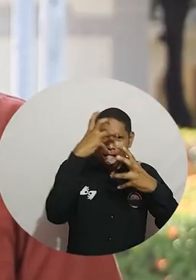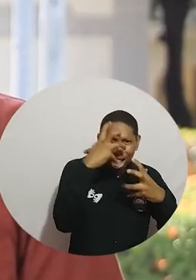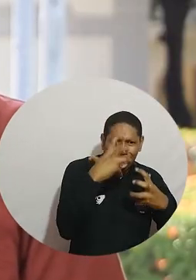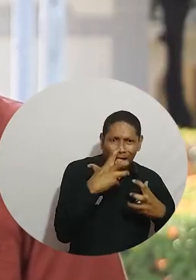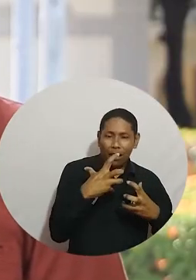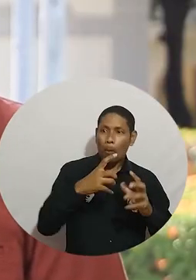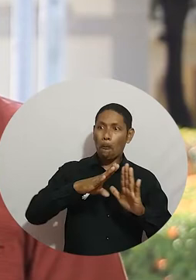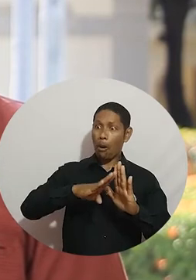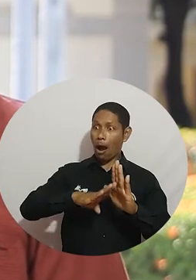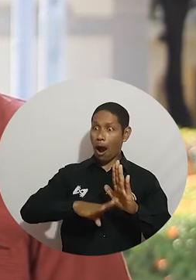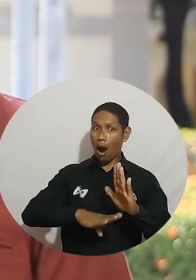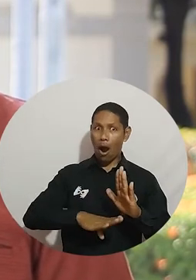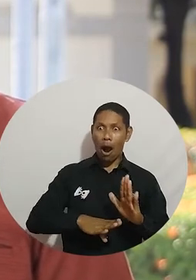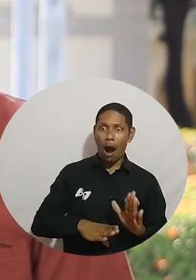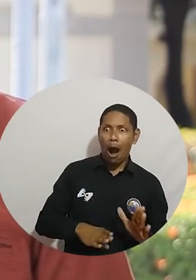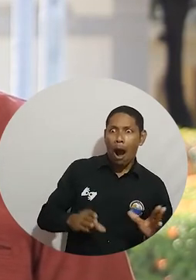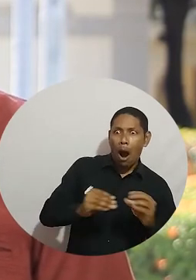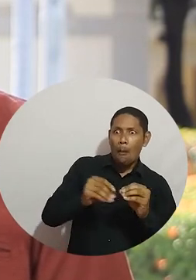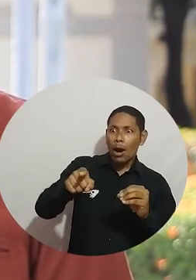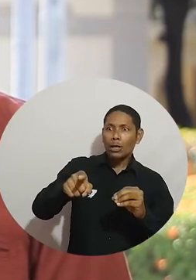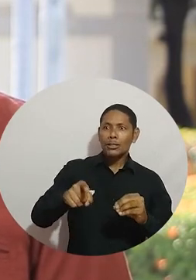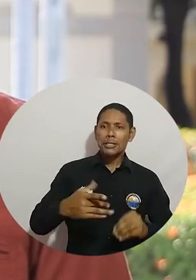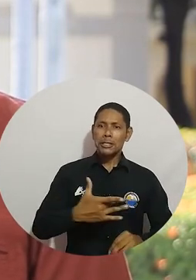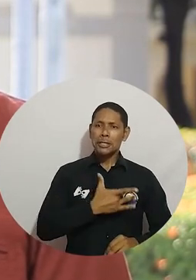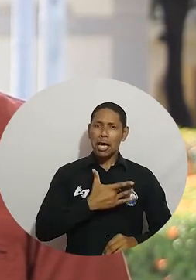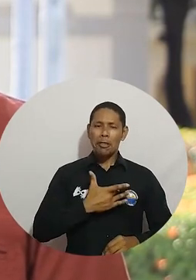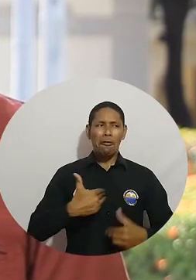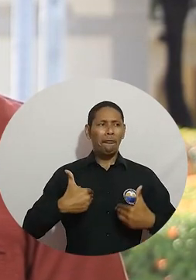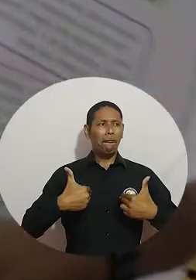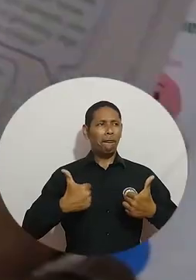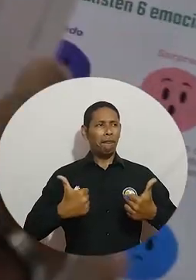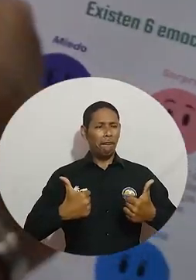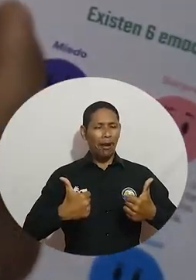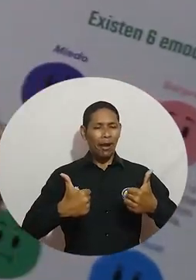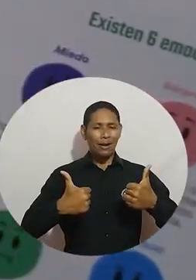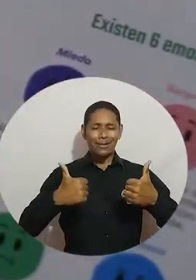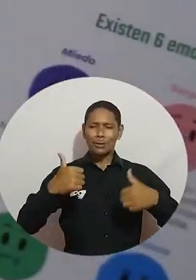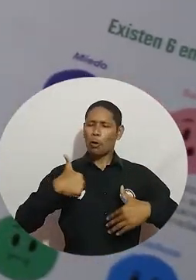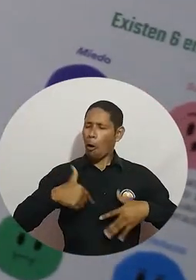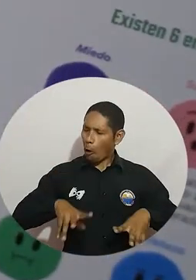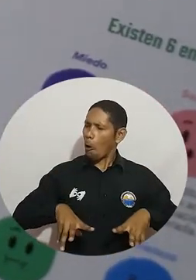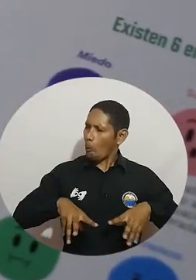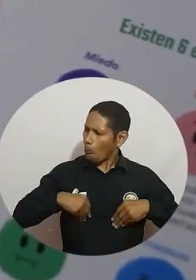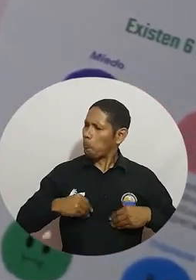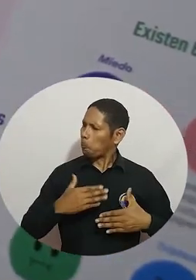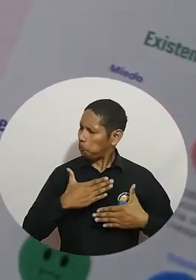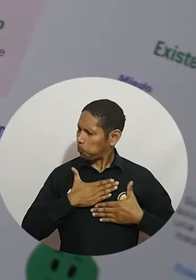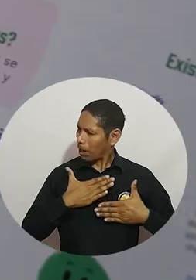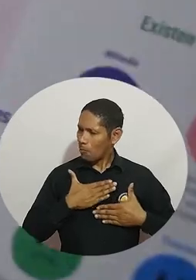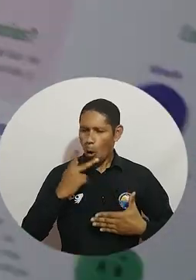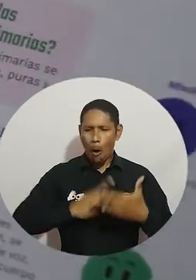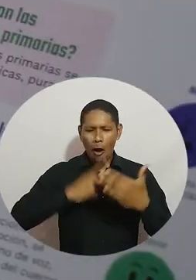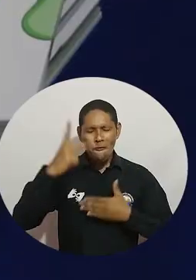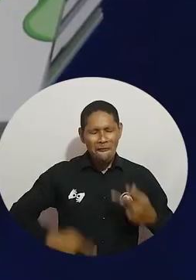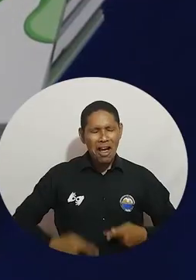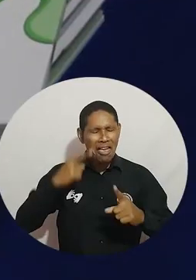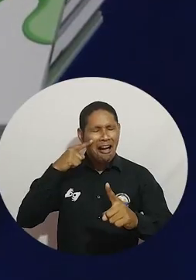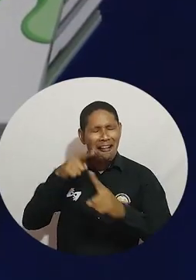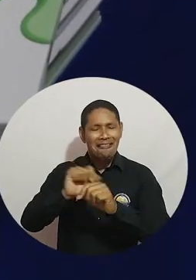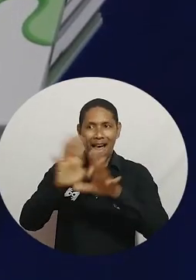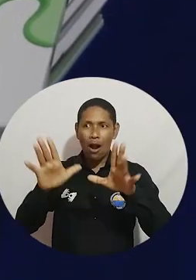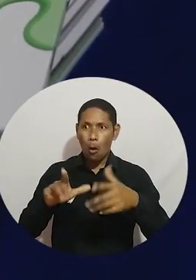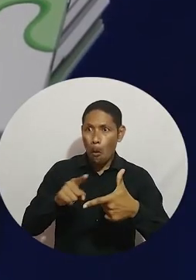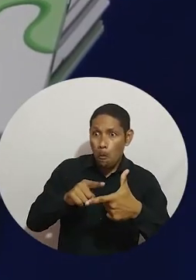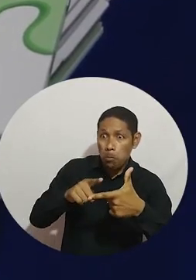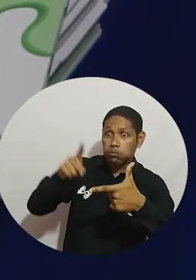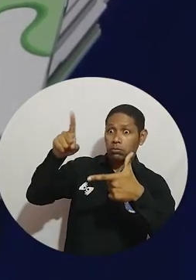tiempo logramos incrementar los indicadores de bienestar psicológico como la autoaceptación y el proyecto de vida. La iniciativa